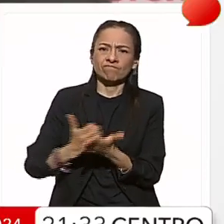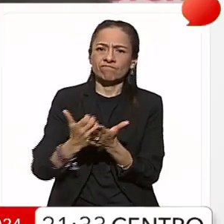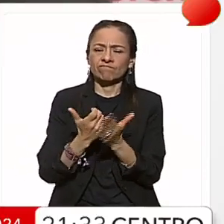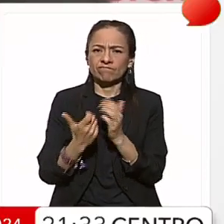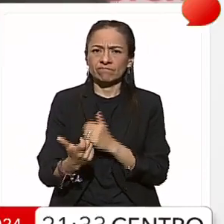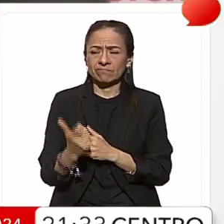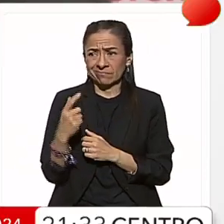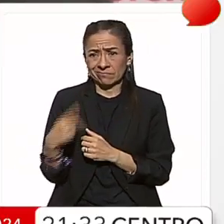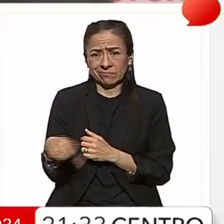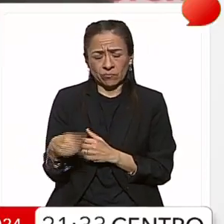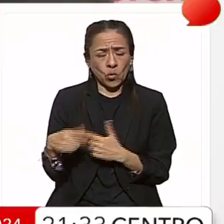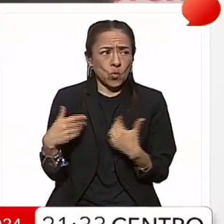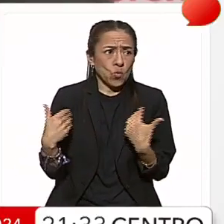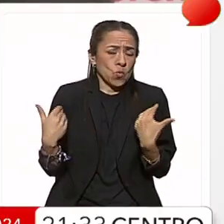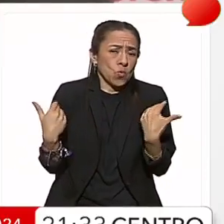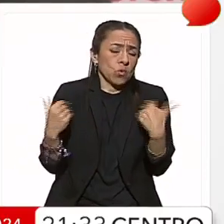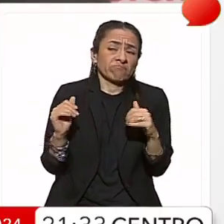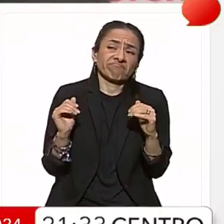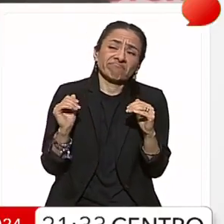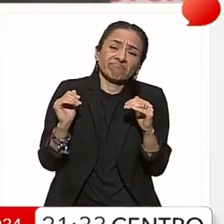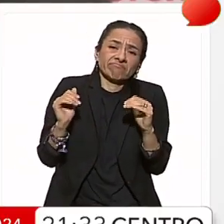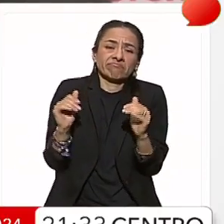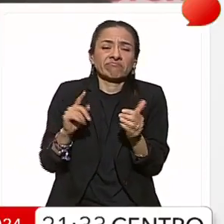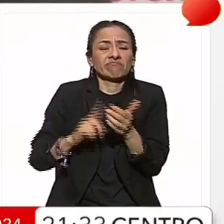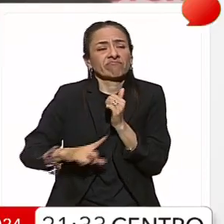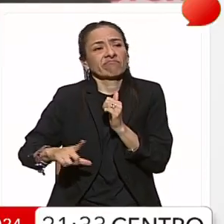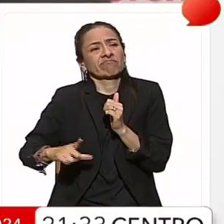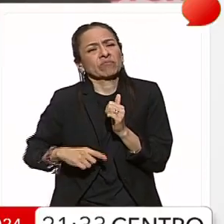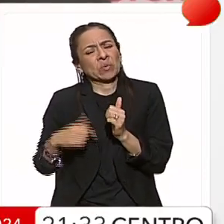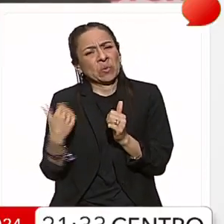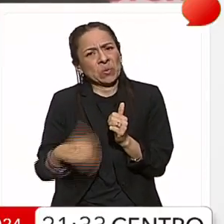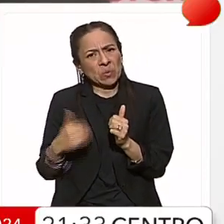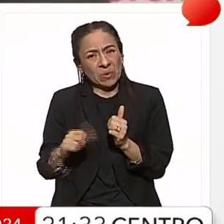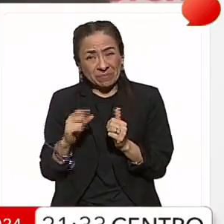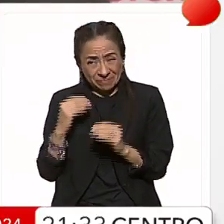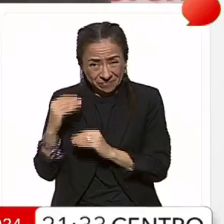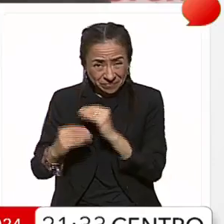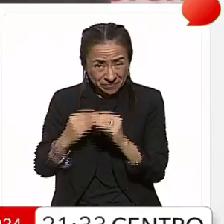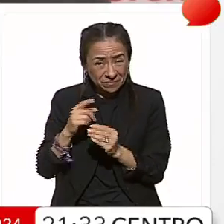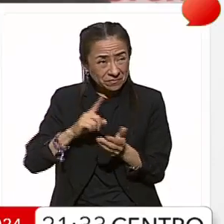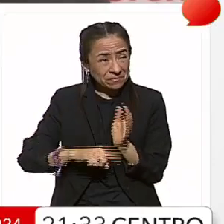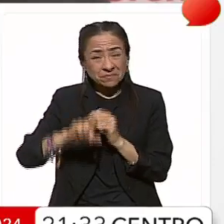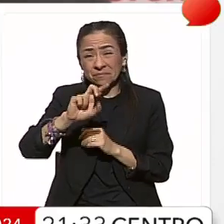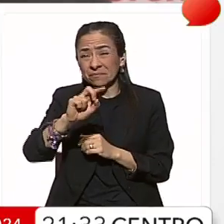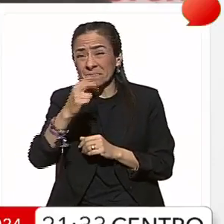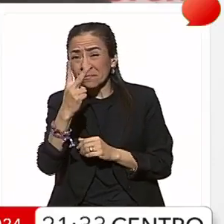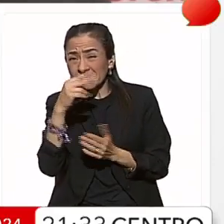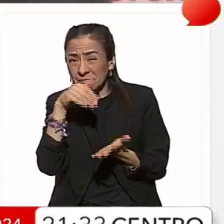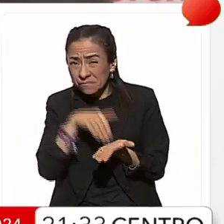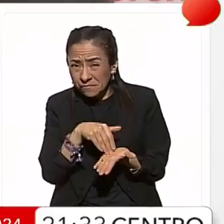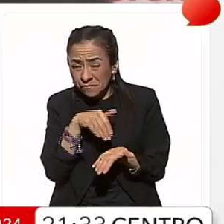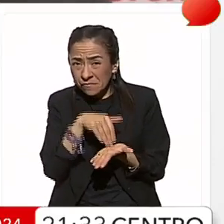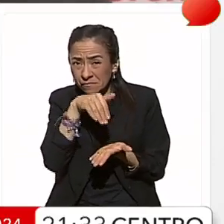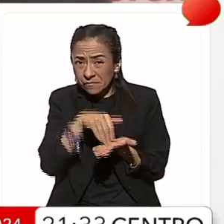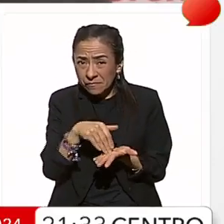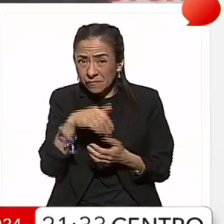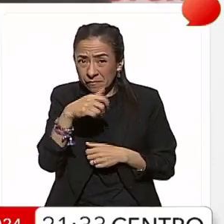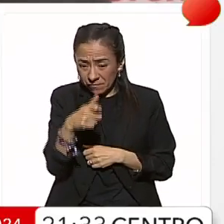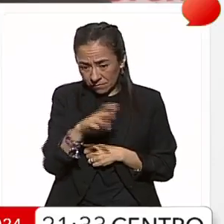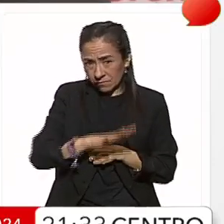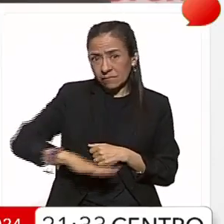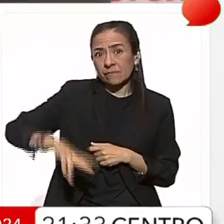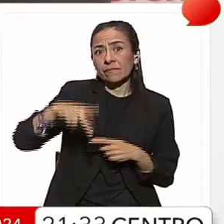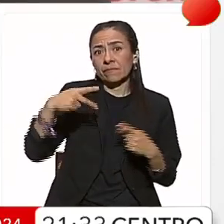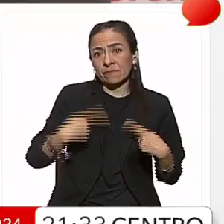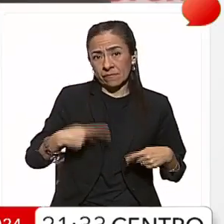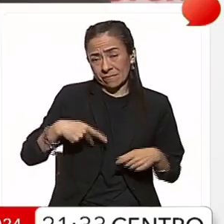una burocracia dorada que, como se dijo en el debate, costaba más de 32,000 millones de pesos a las mexicanas y a